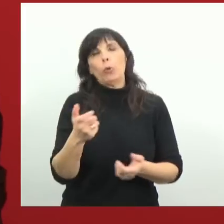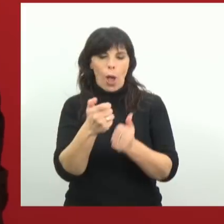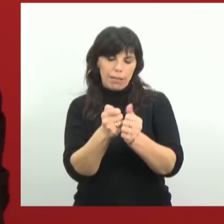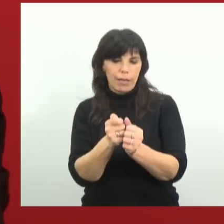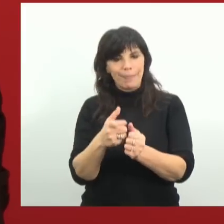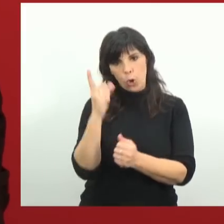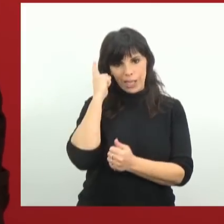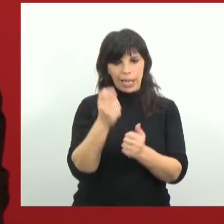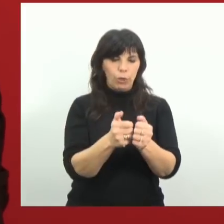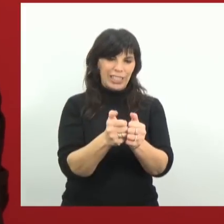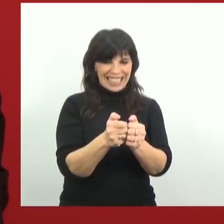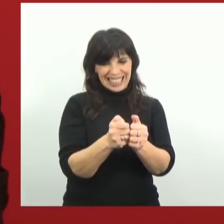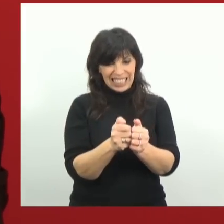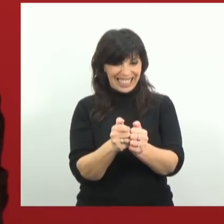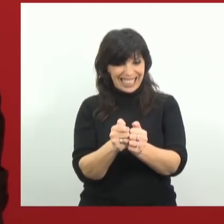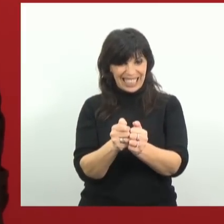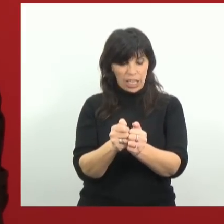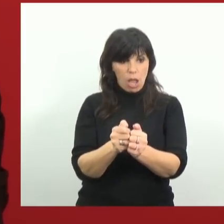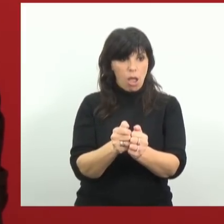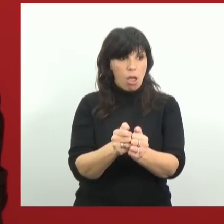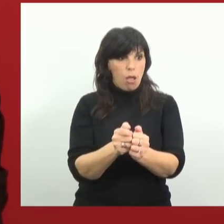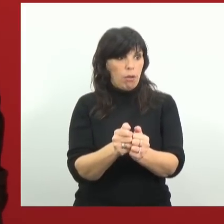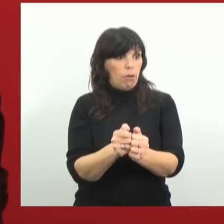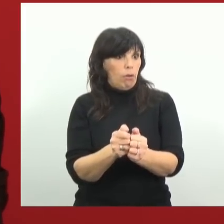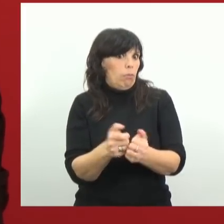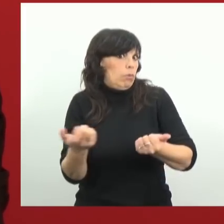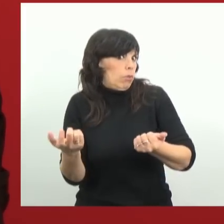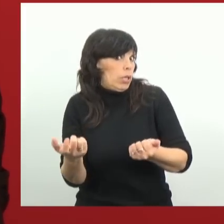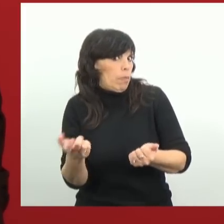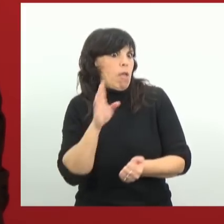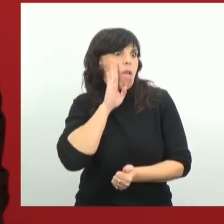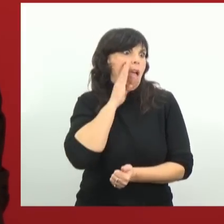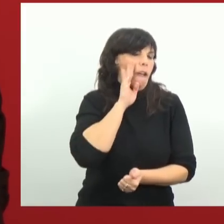Messenger, Facebook, Chismosobook o lo que sea,